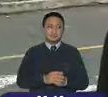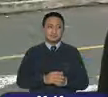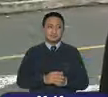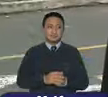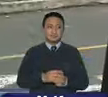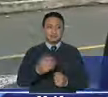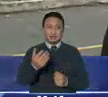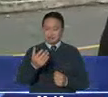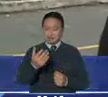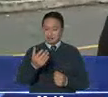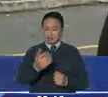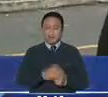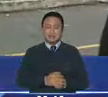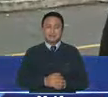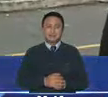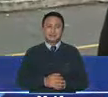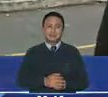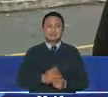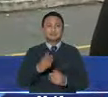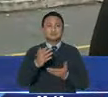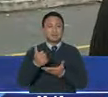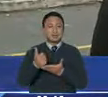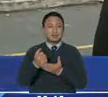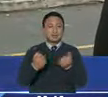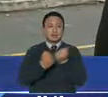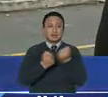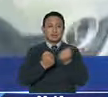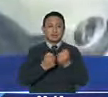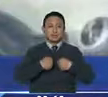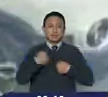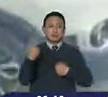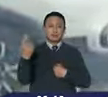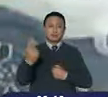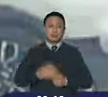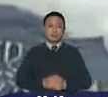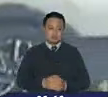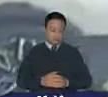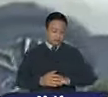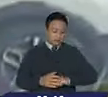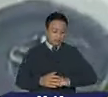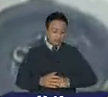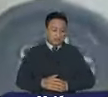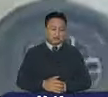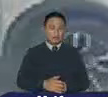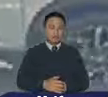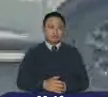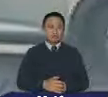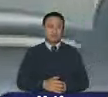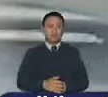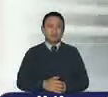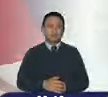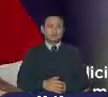pedimos que nos ayuden, nos apoyen, porque estamos a la deriva. En Quito informó Adriana Rojas.